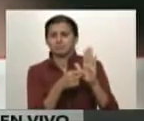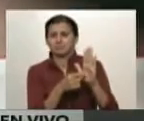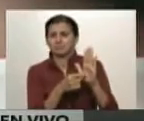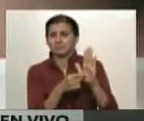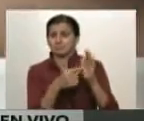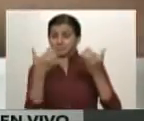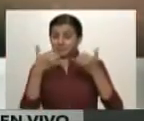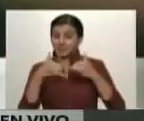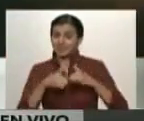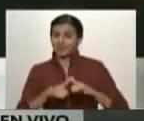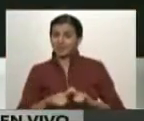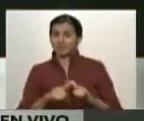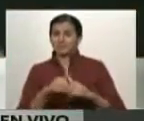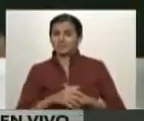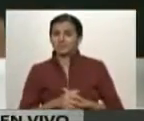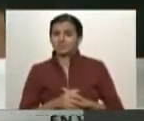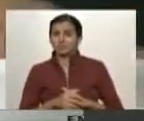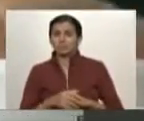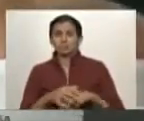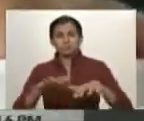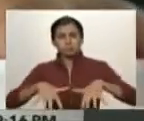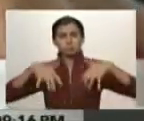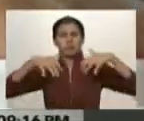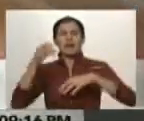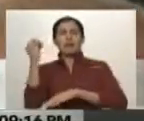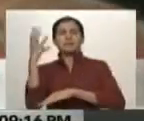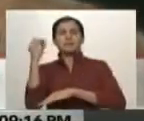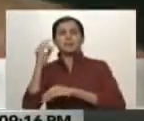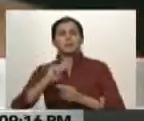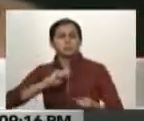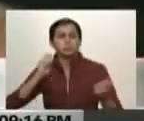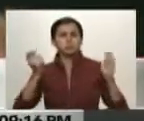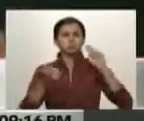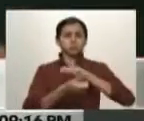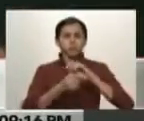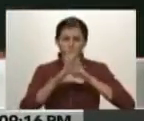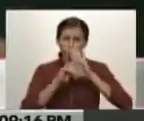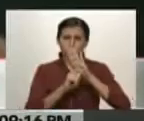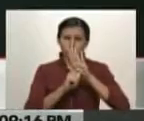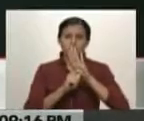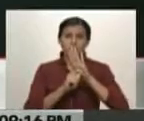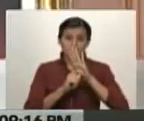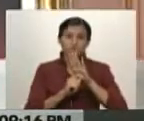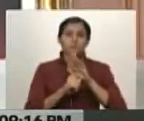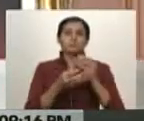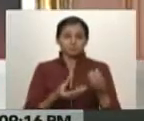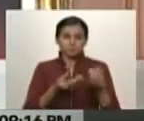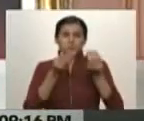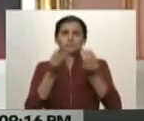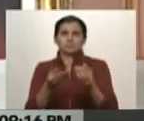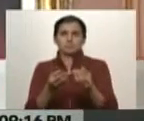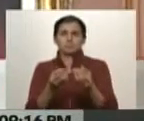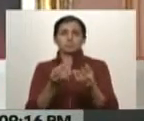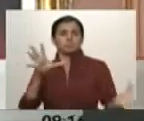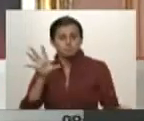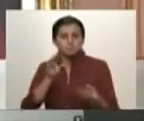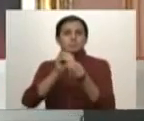de la constituyente de 1999 nuestra constitución bolivariana